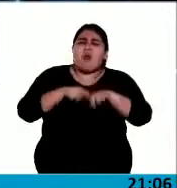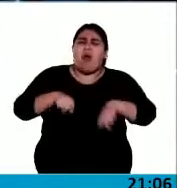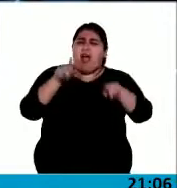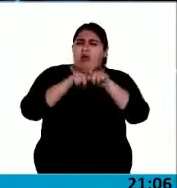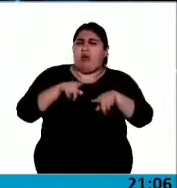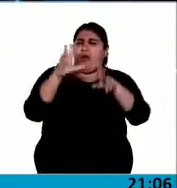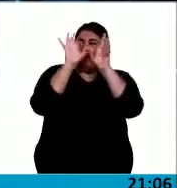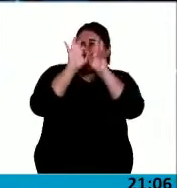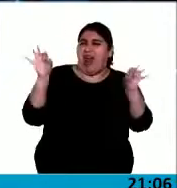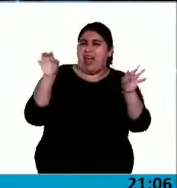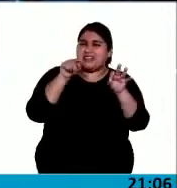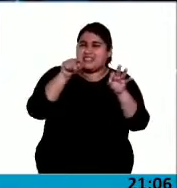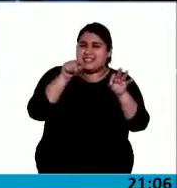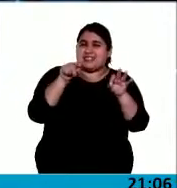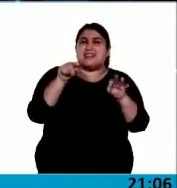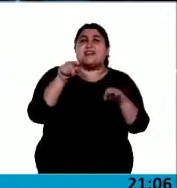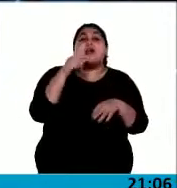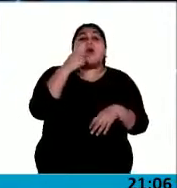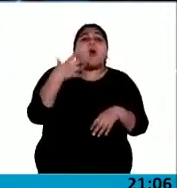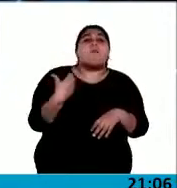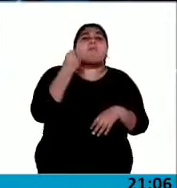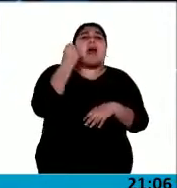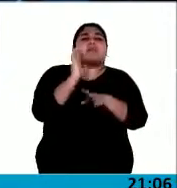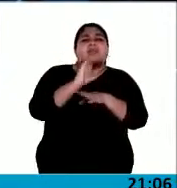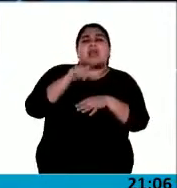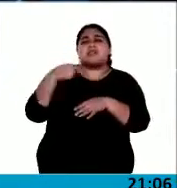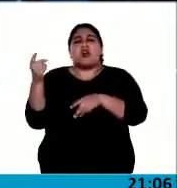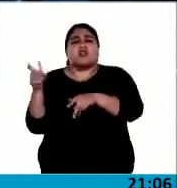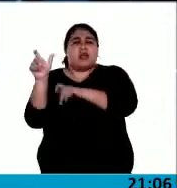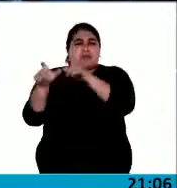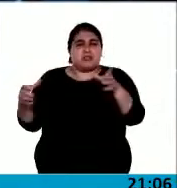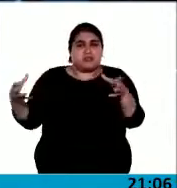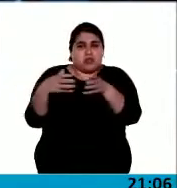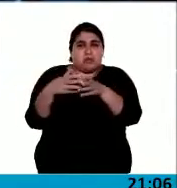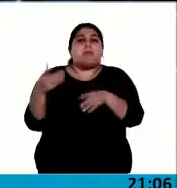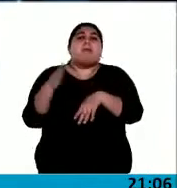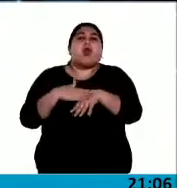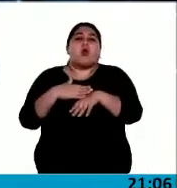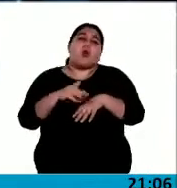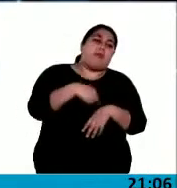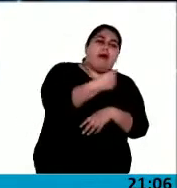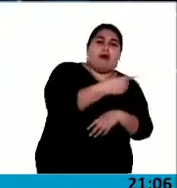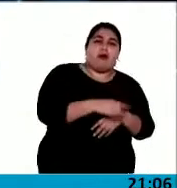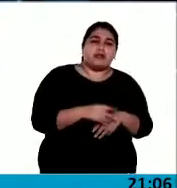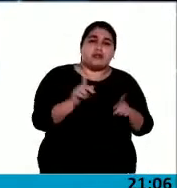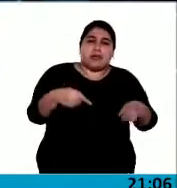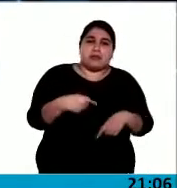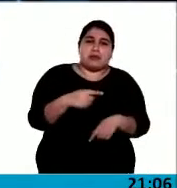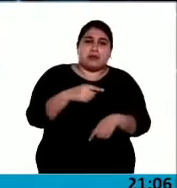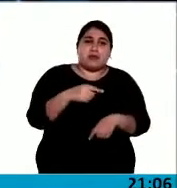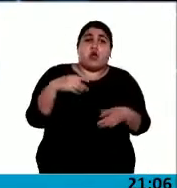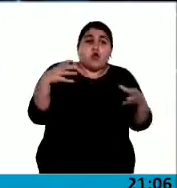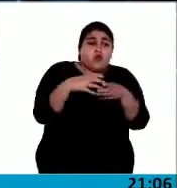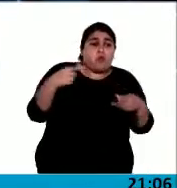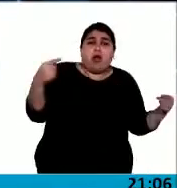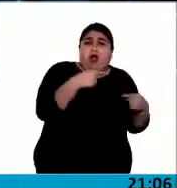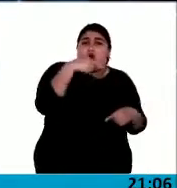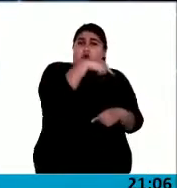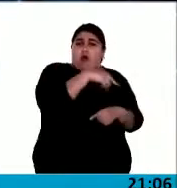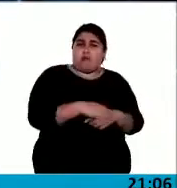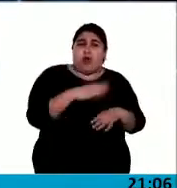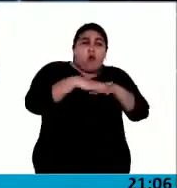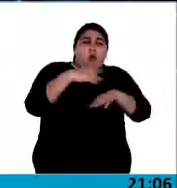mucho, que la patria es el otro, por la culpa es del otro. La culpa es de la oposición. La culpa